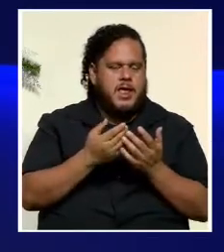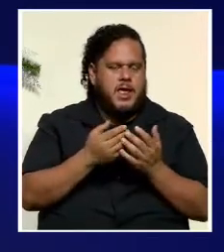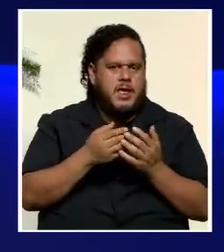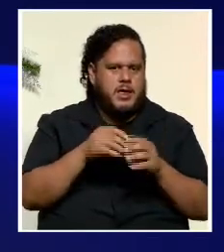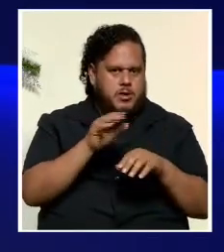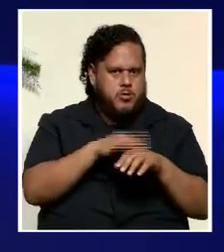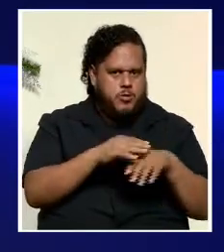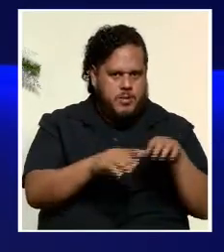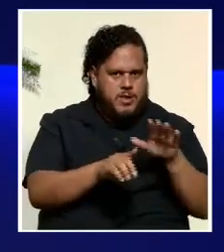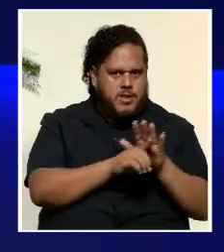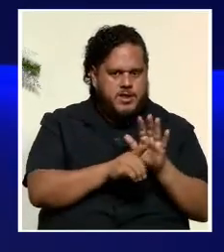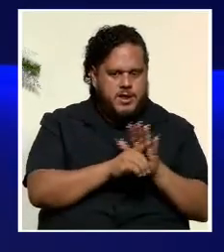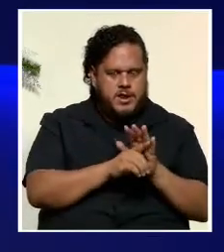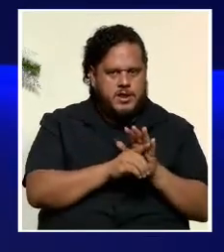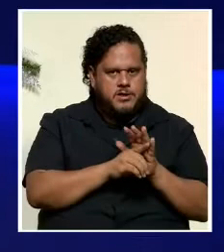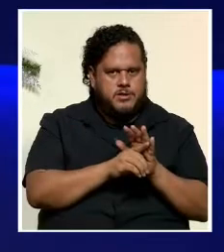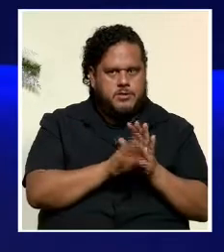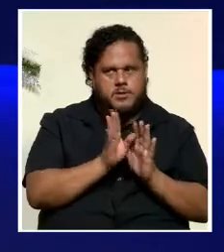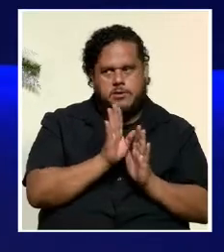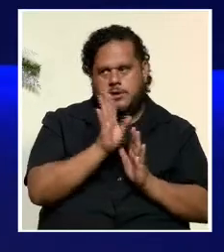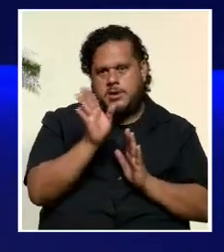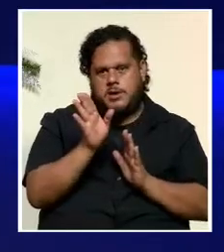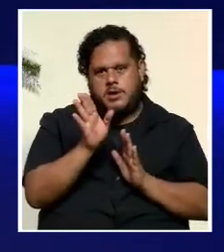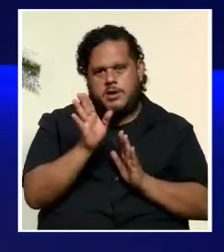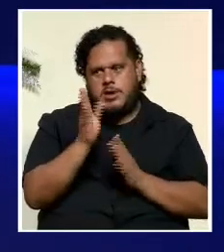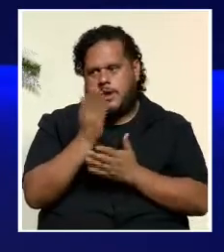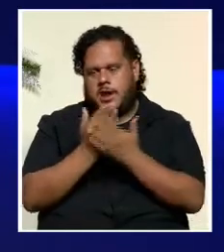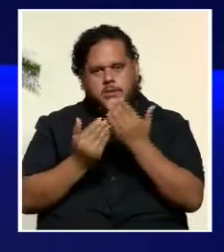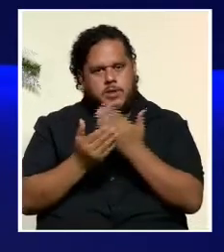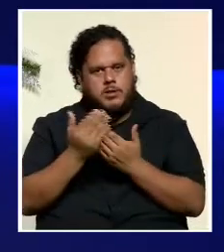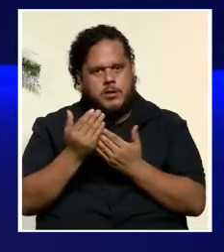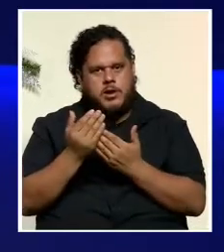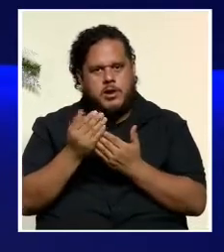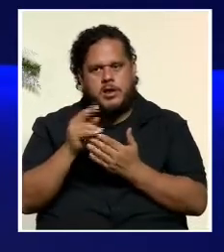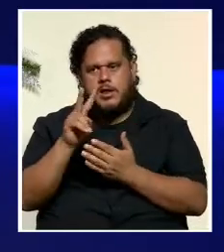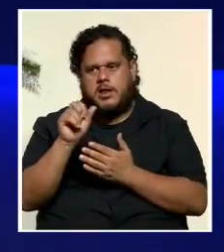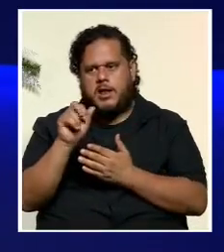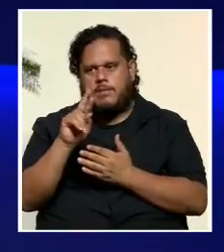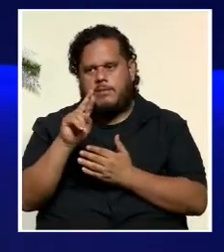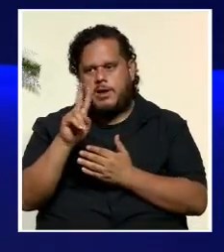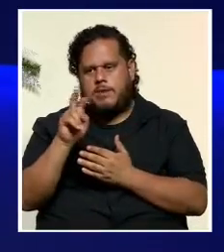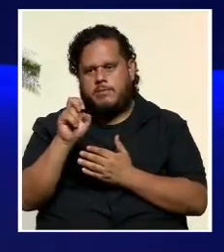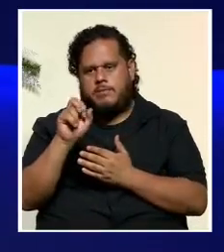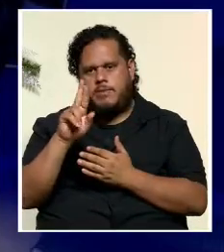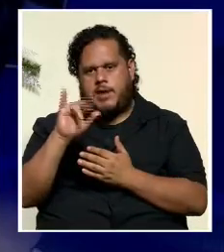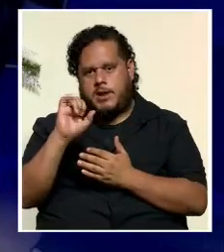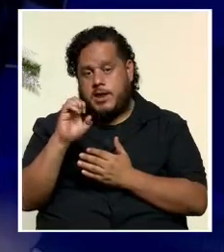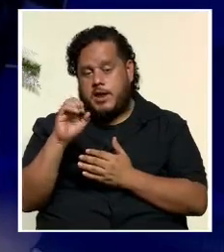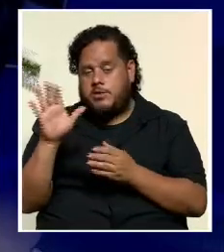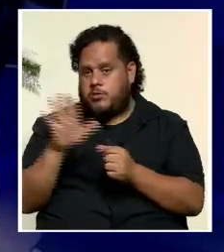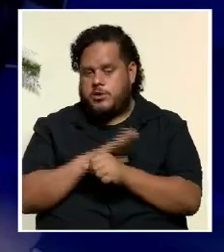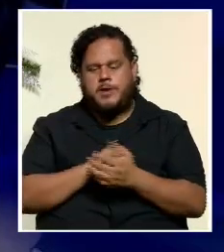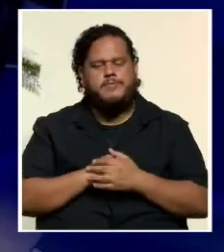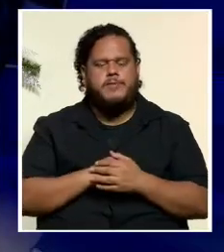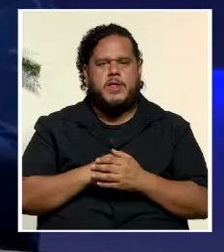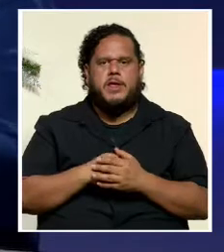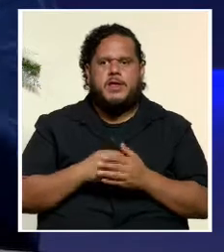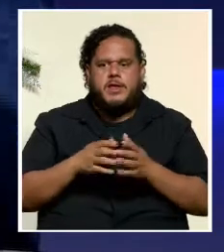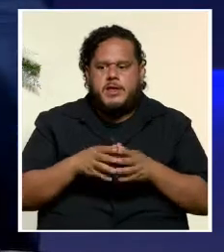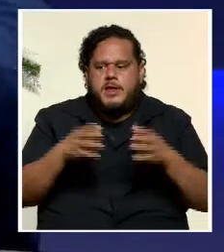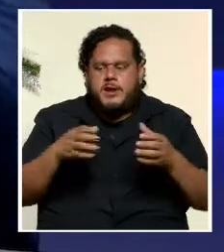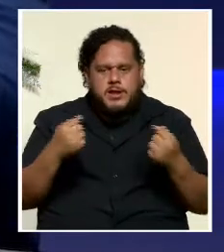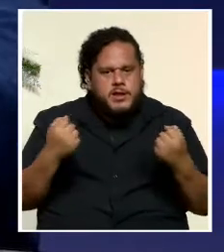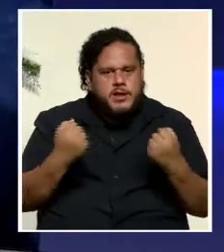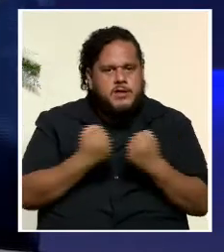y ir al mano a mano, que es la barbarie total. Y después el gran desafío que cubre todos